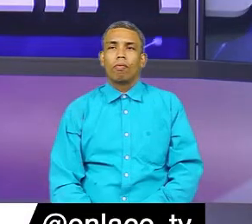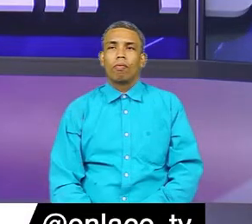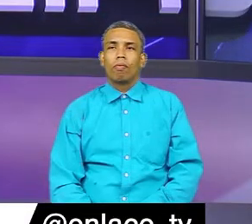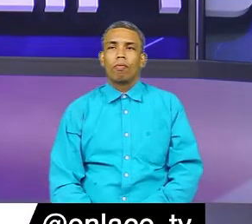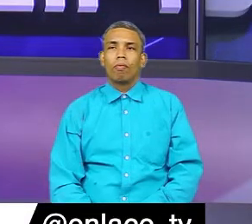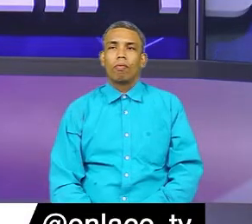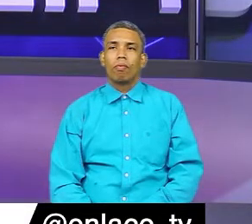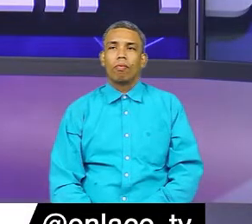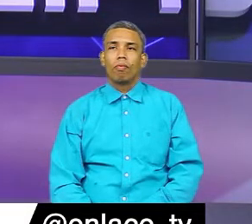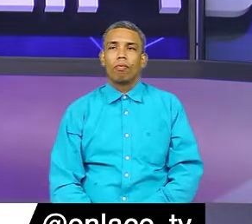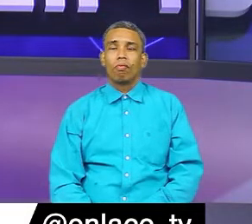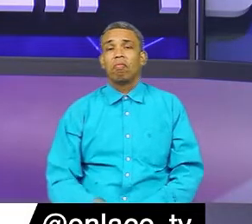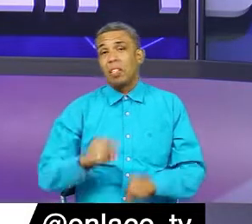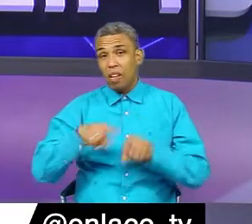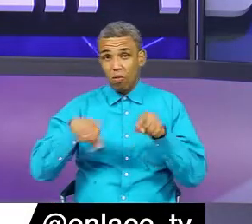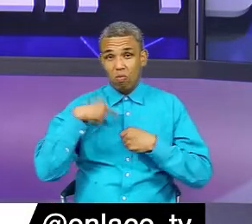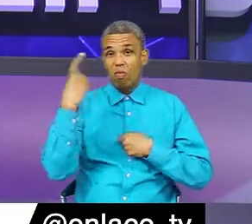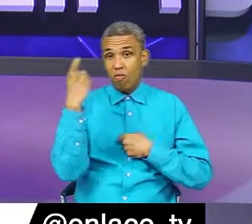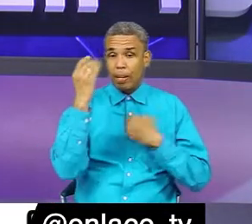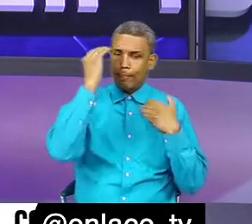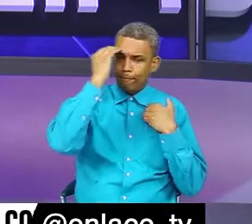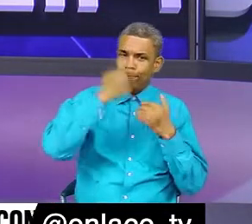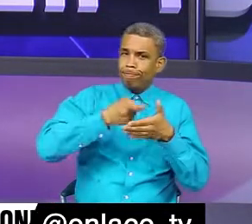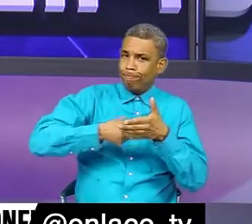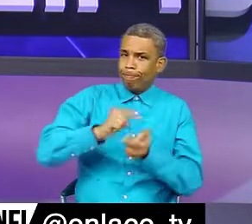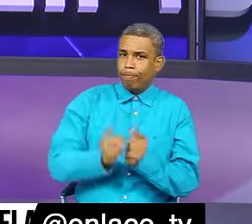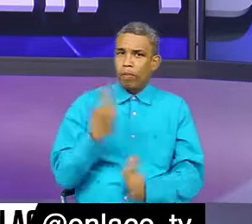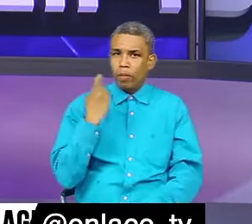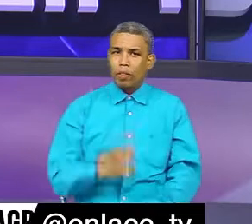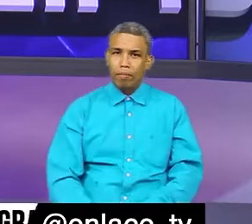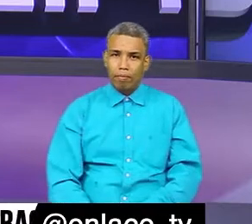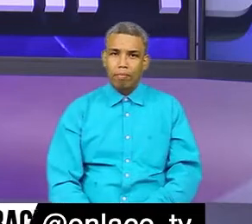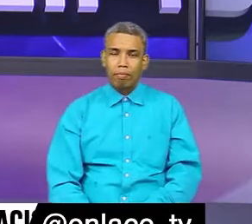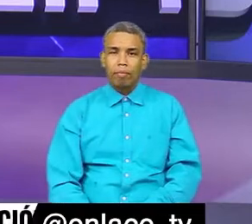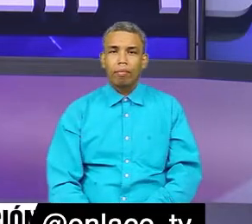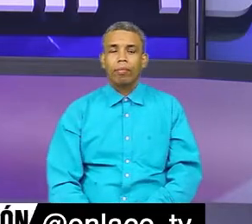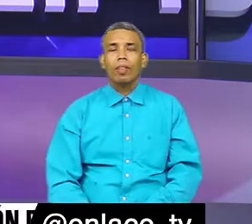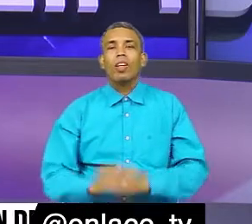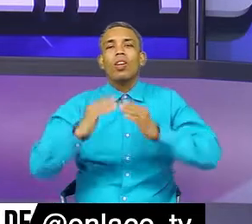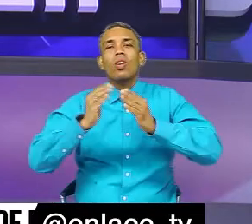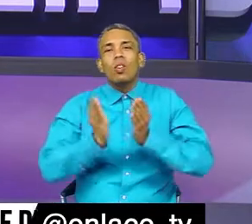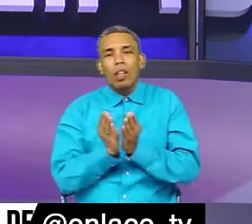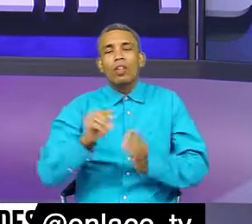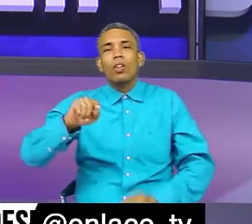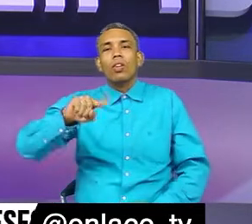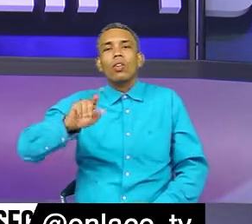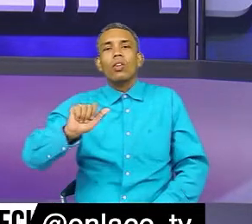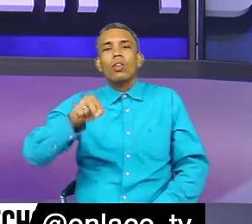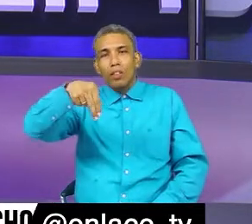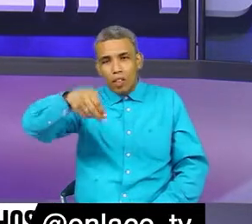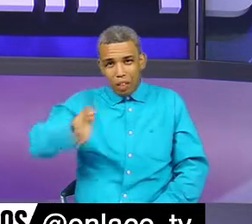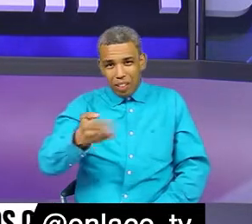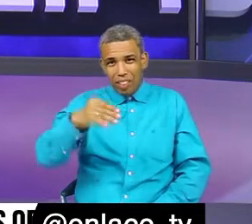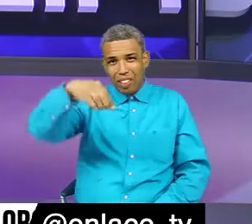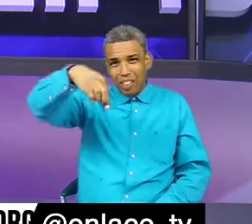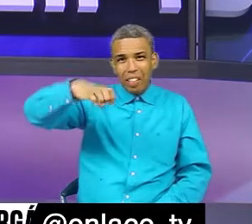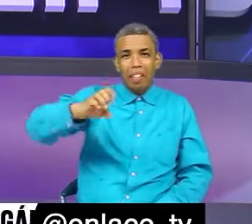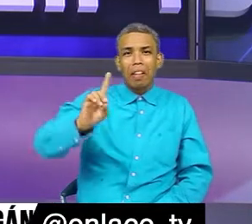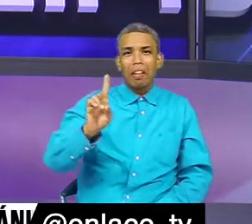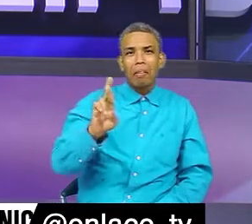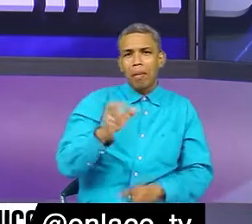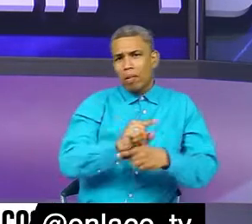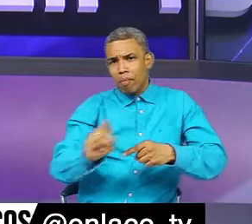Definitivamente todavía hay muchos rufinos en la ciudad. El Seminario San Pedro Claver celebra su semana claveriana con actividades que irán hasta el próximo domingo, que cierra con